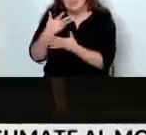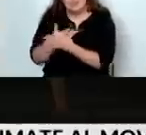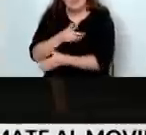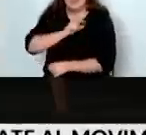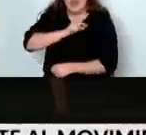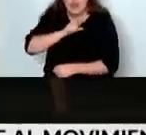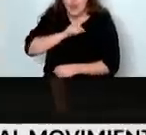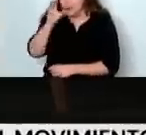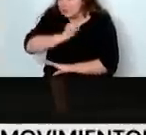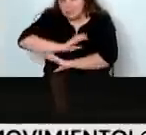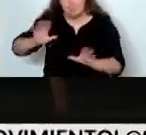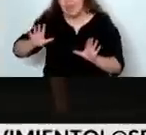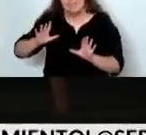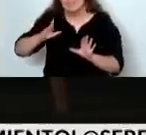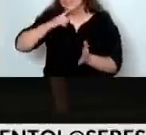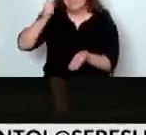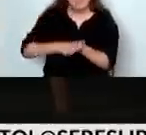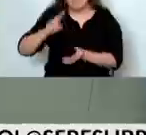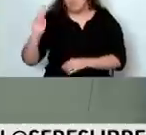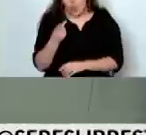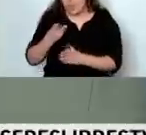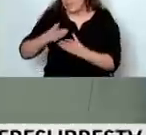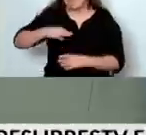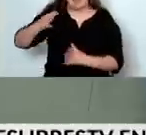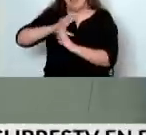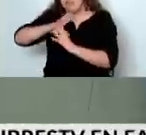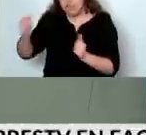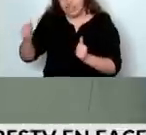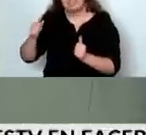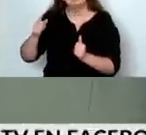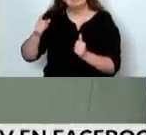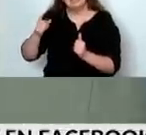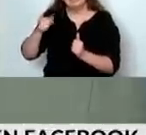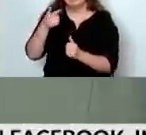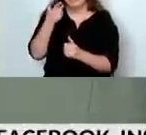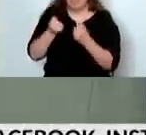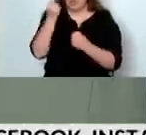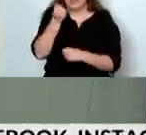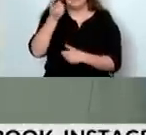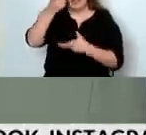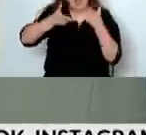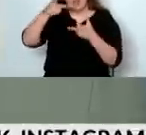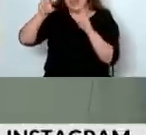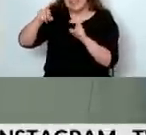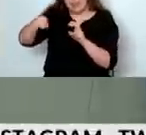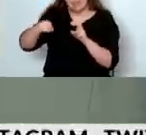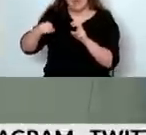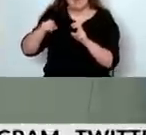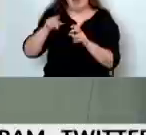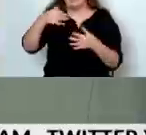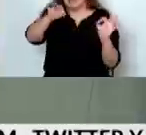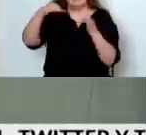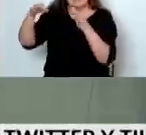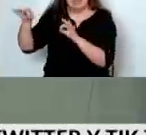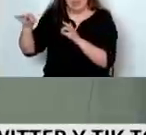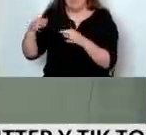Entonces, hablar responsablemente de suicidio previene a que otras personas lo hagan. Entonces, por eso digo que sí, porque no quiero